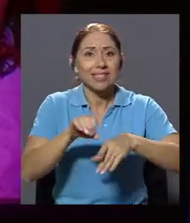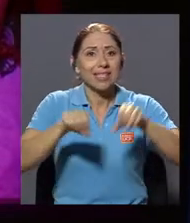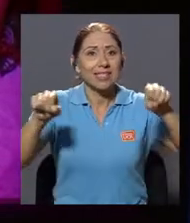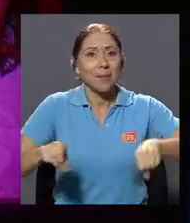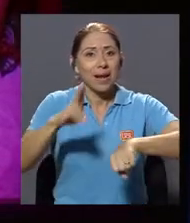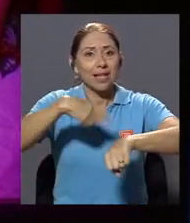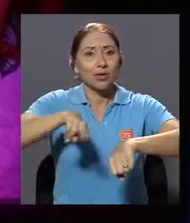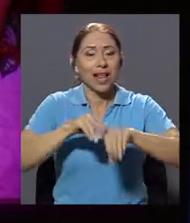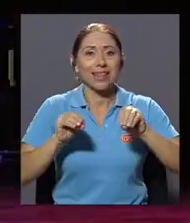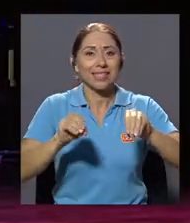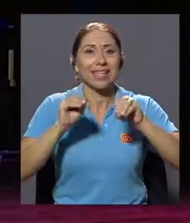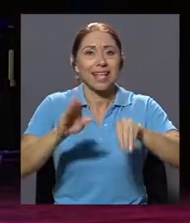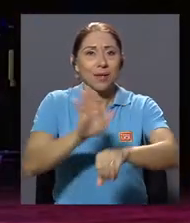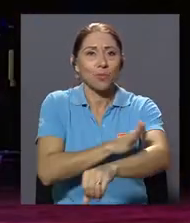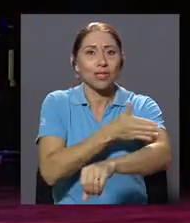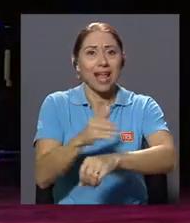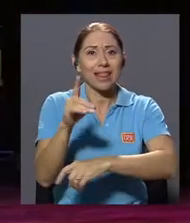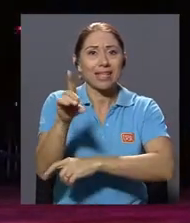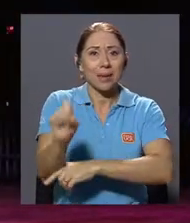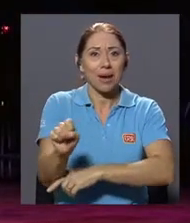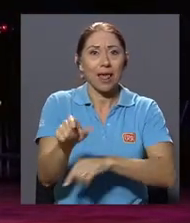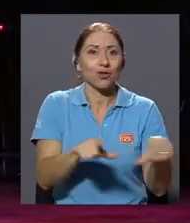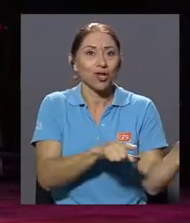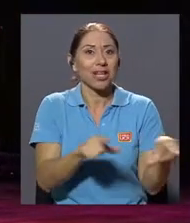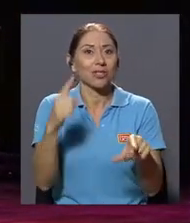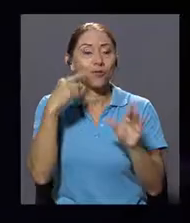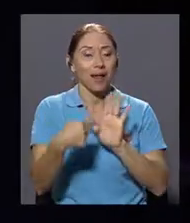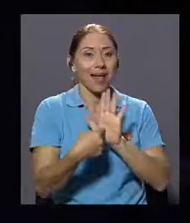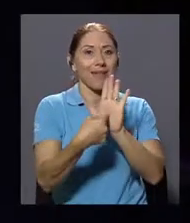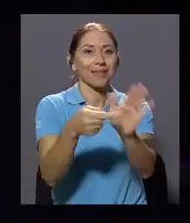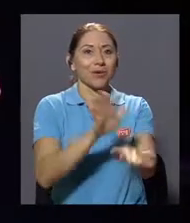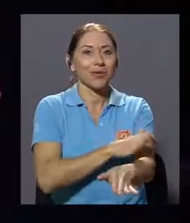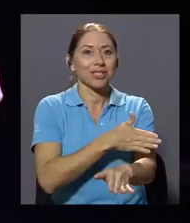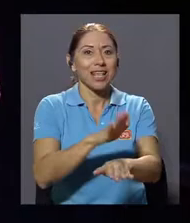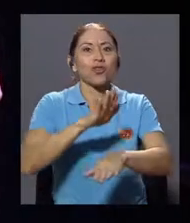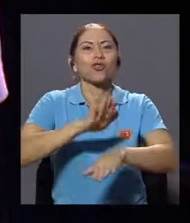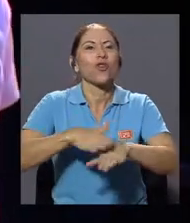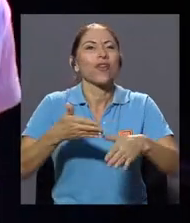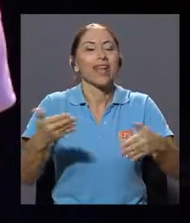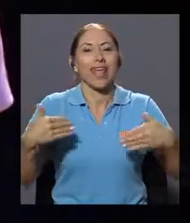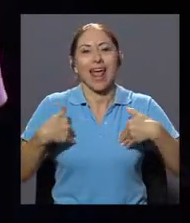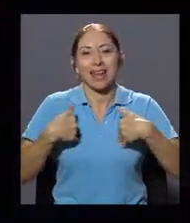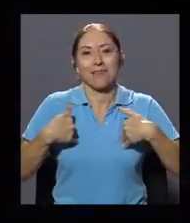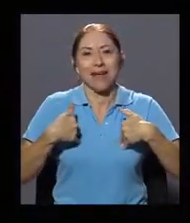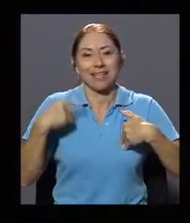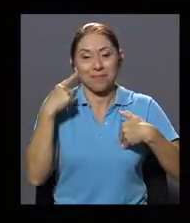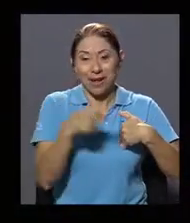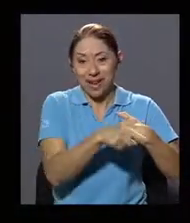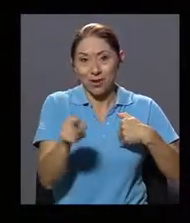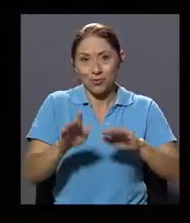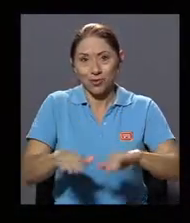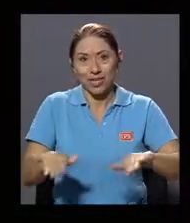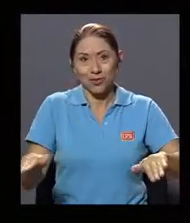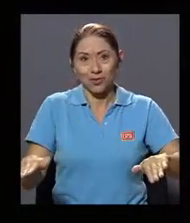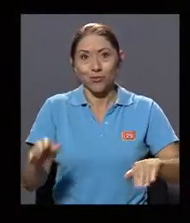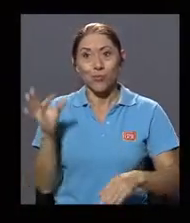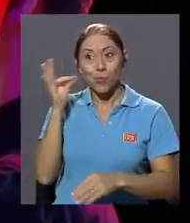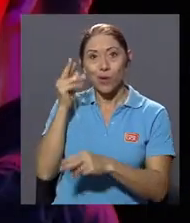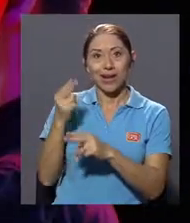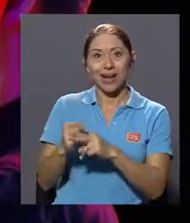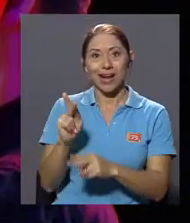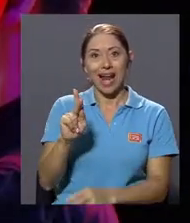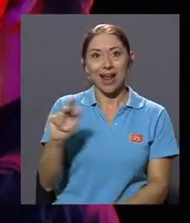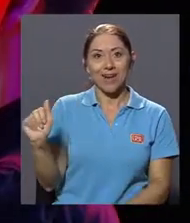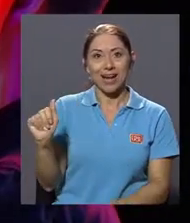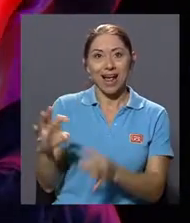en Desamparados, listos para presentar un concierto sobre animales a los niños más pequeños del programa. Según Carla Barca,